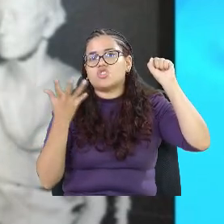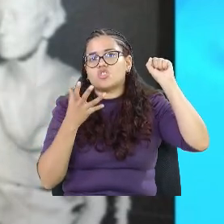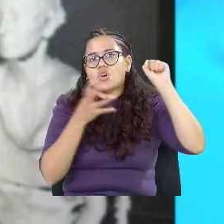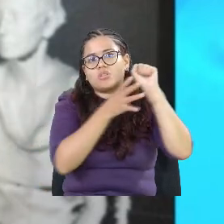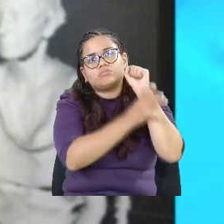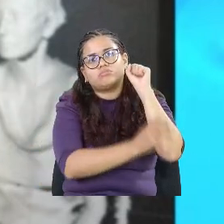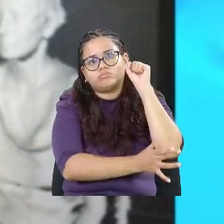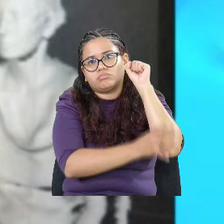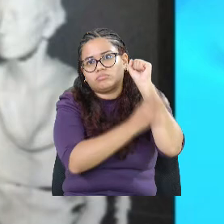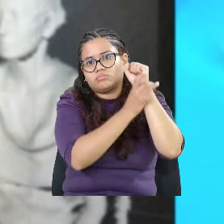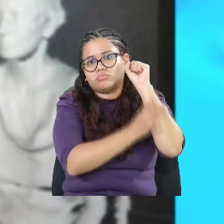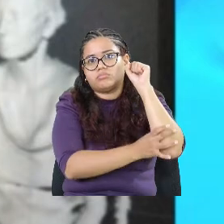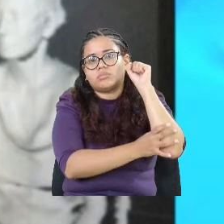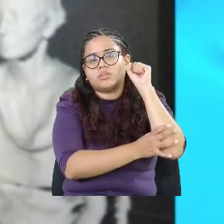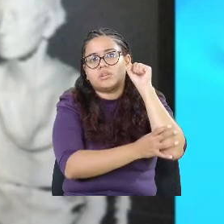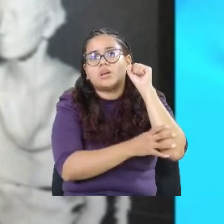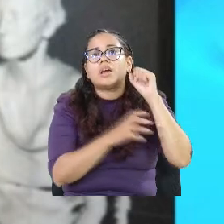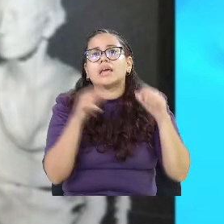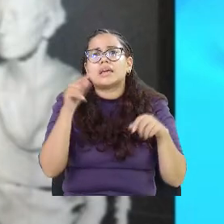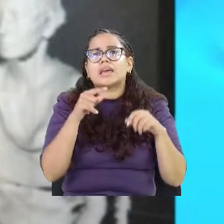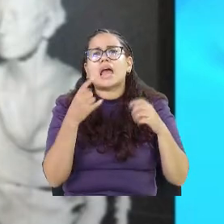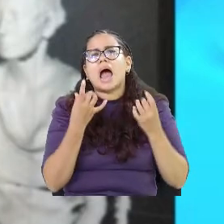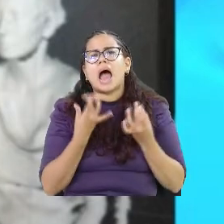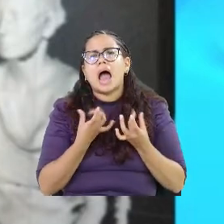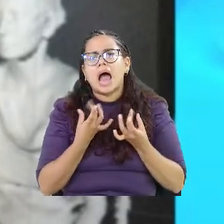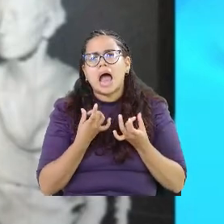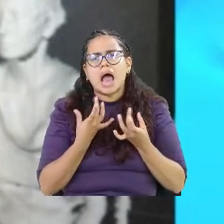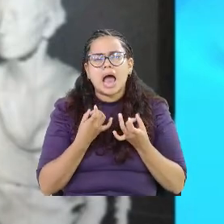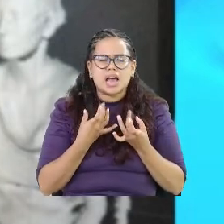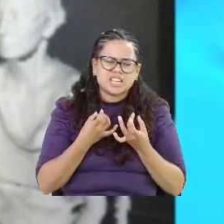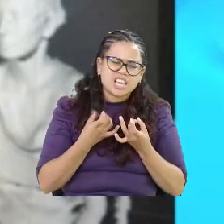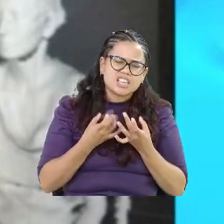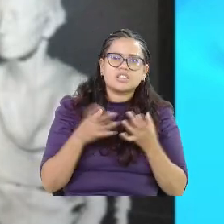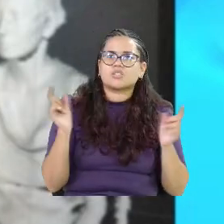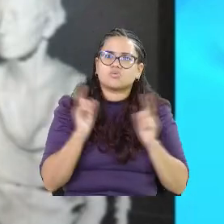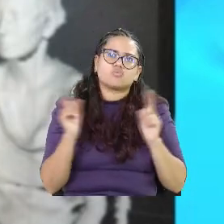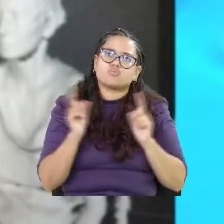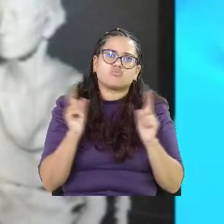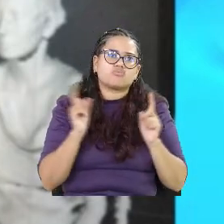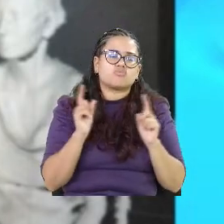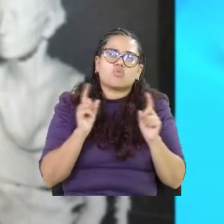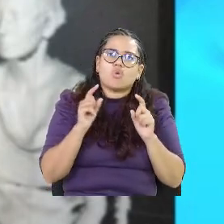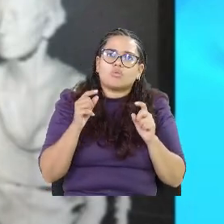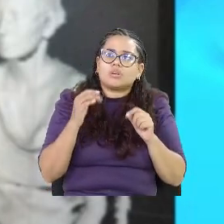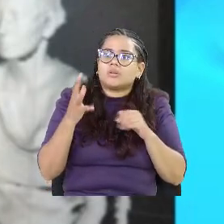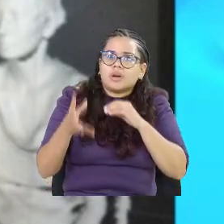trabajar, de manera que no va a sentir dolor, de manera de que no va a contribuir